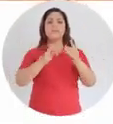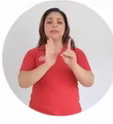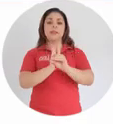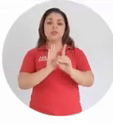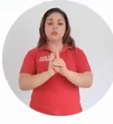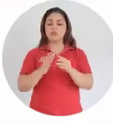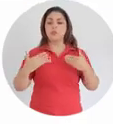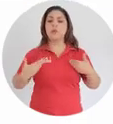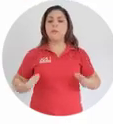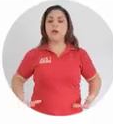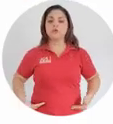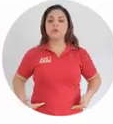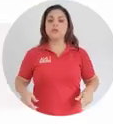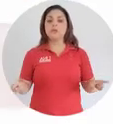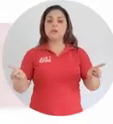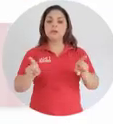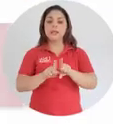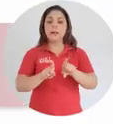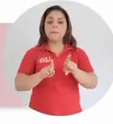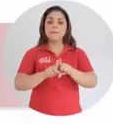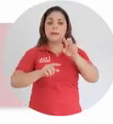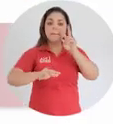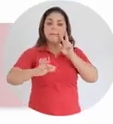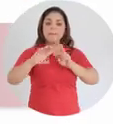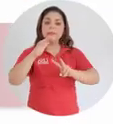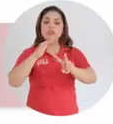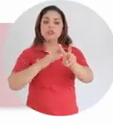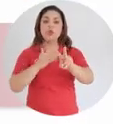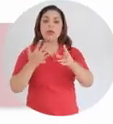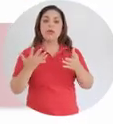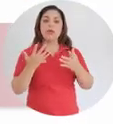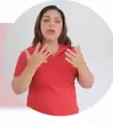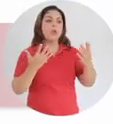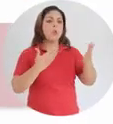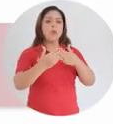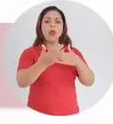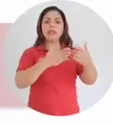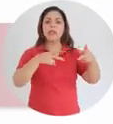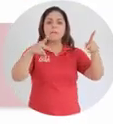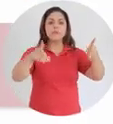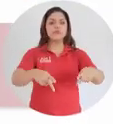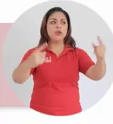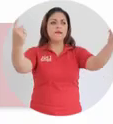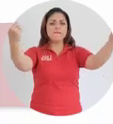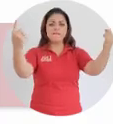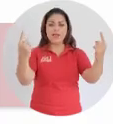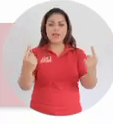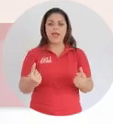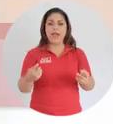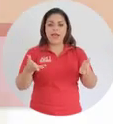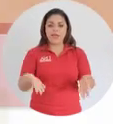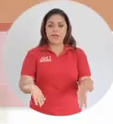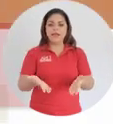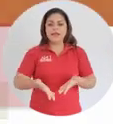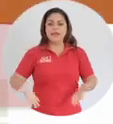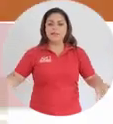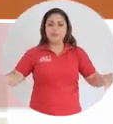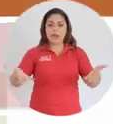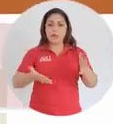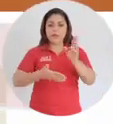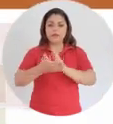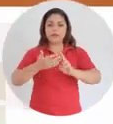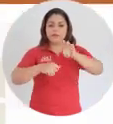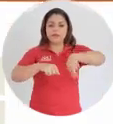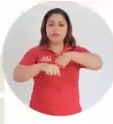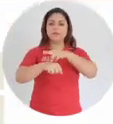todo, pero también por la visión de que venga la persona que venga de cualquier parte del mundo a este espacio